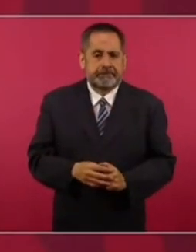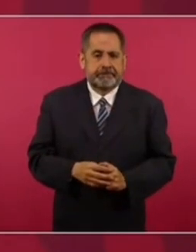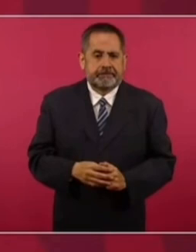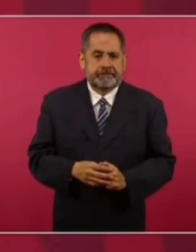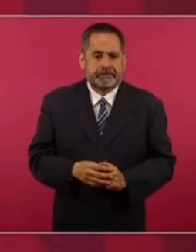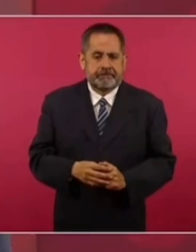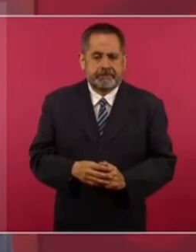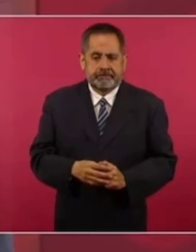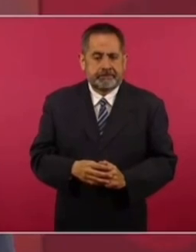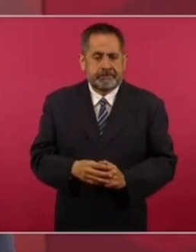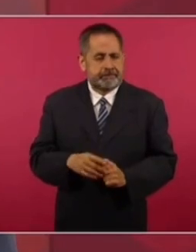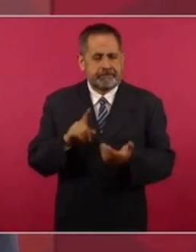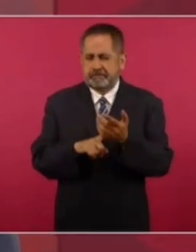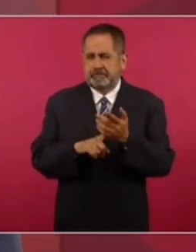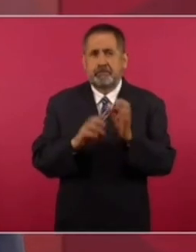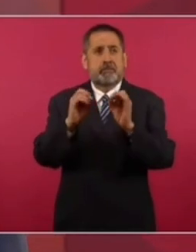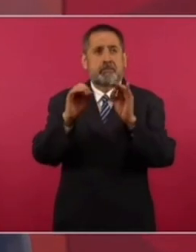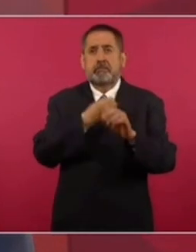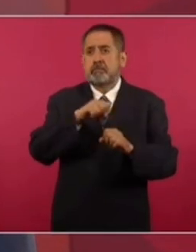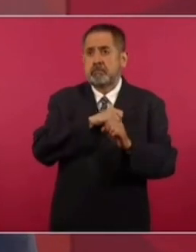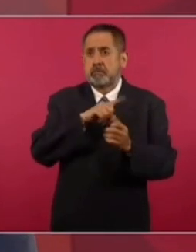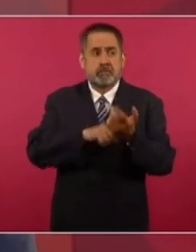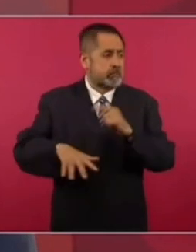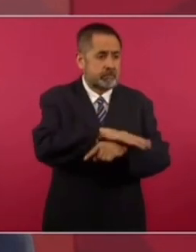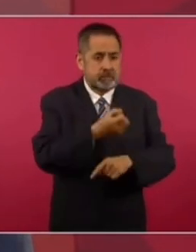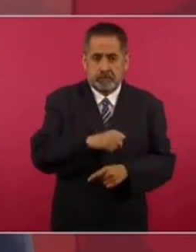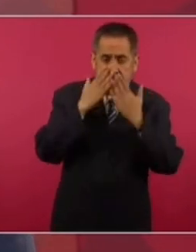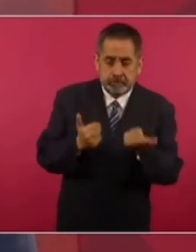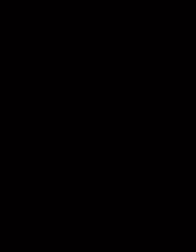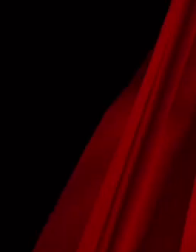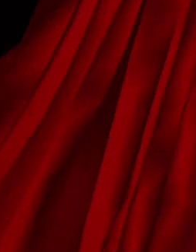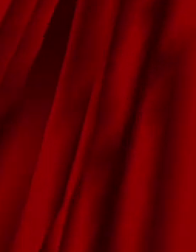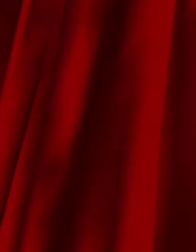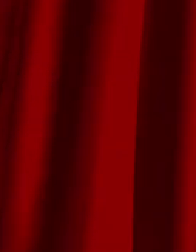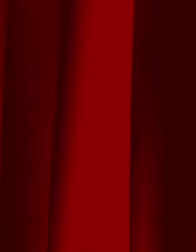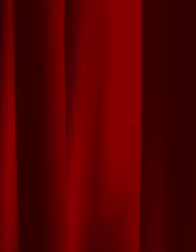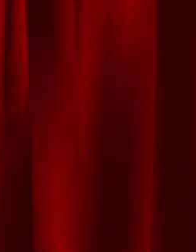una paradoja, una gran injusticia.